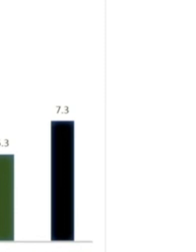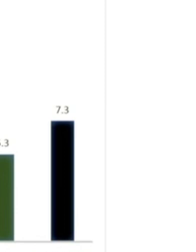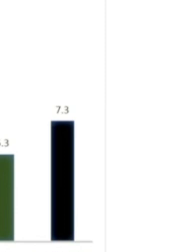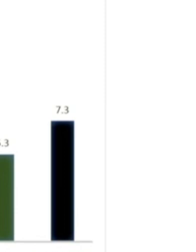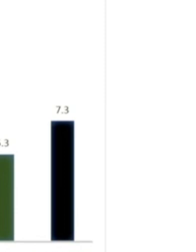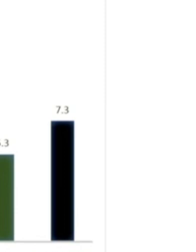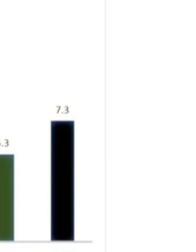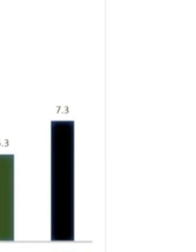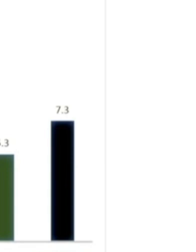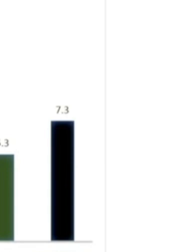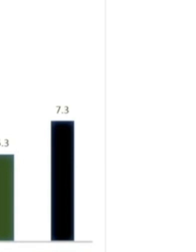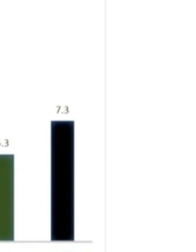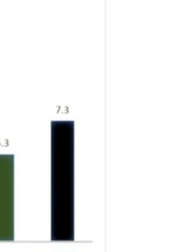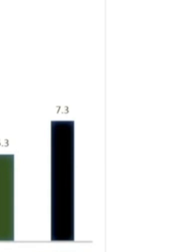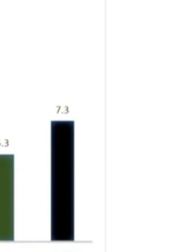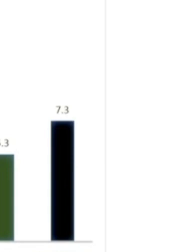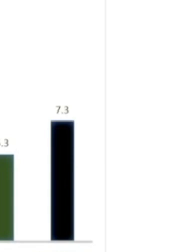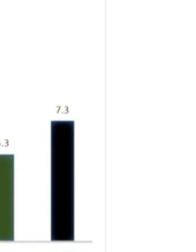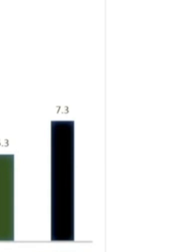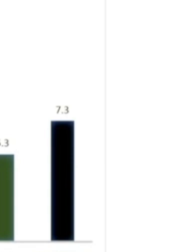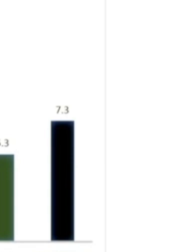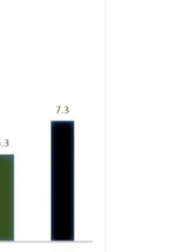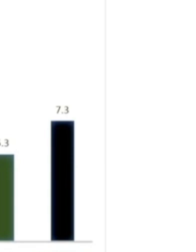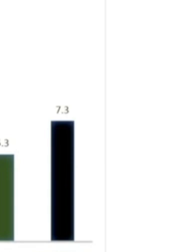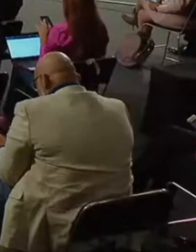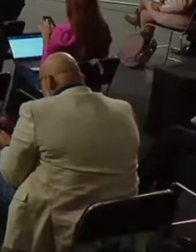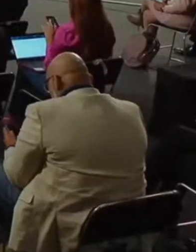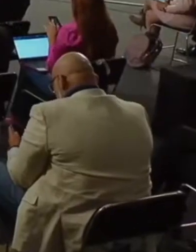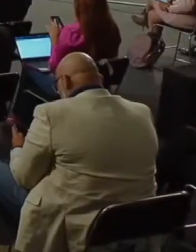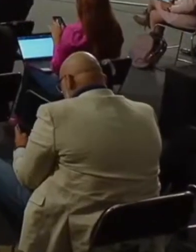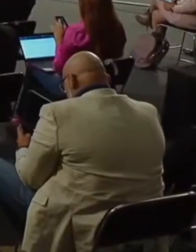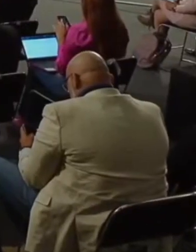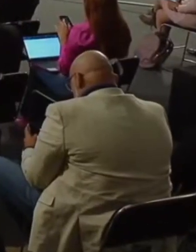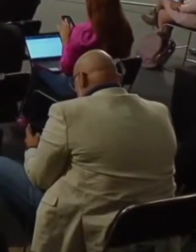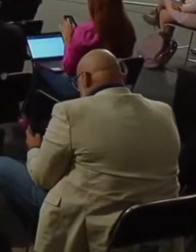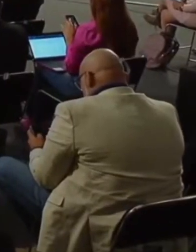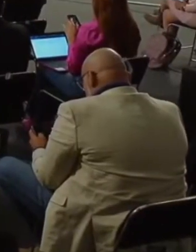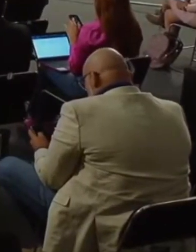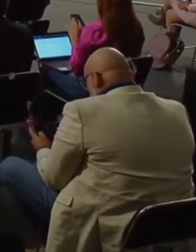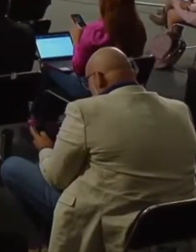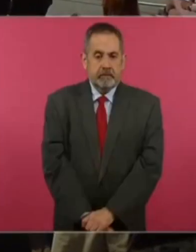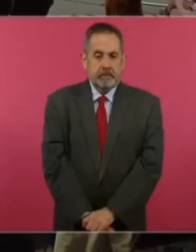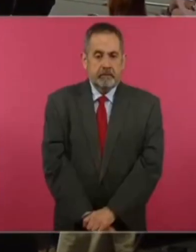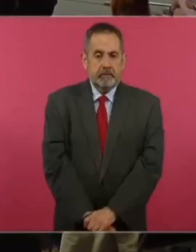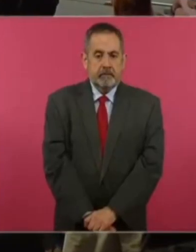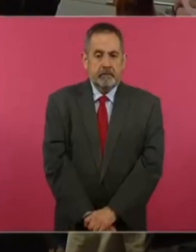más tarde les entregamos toda la información.